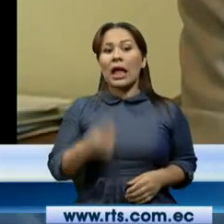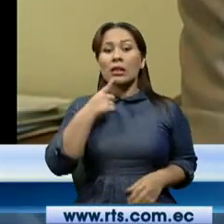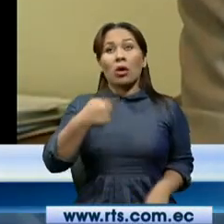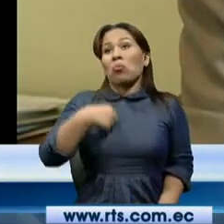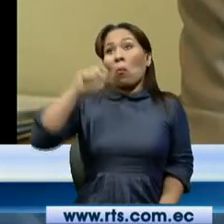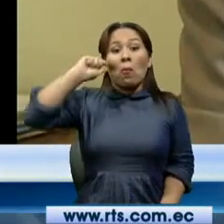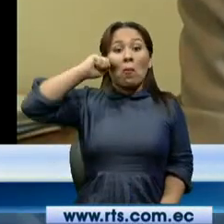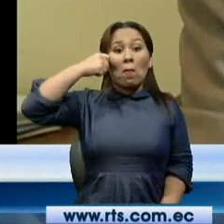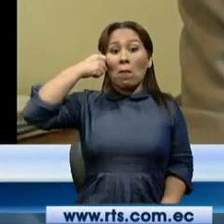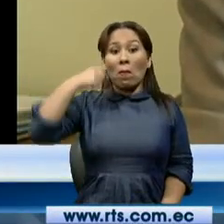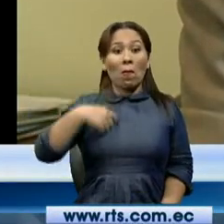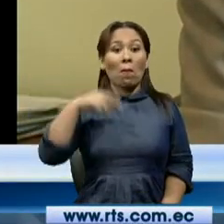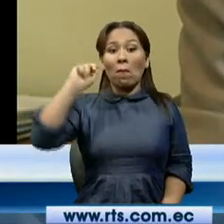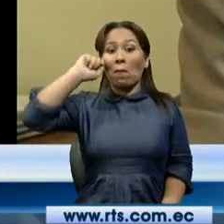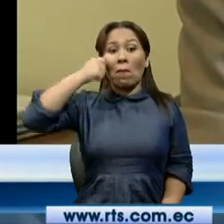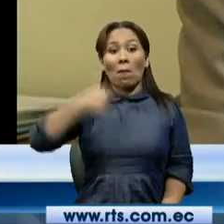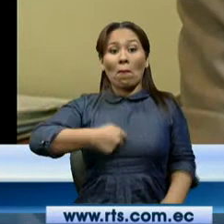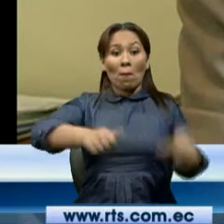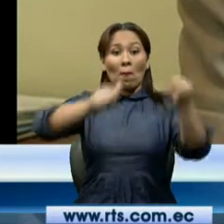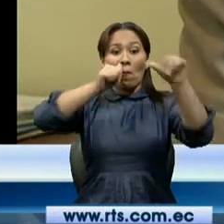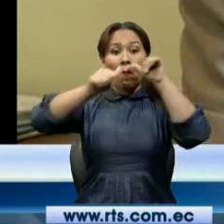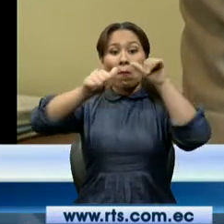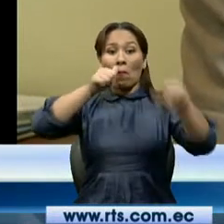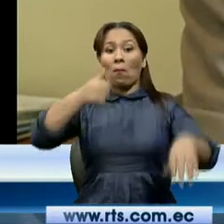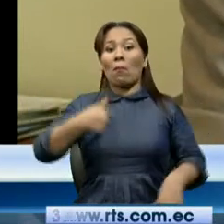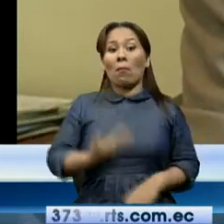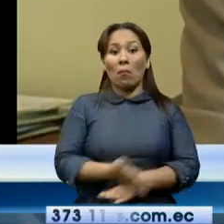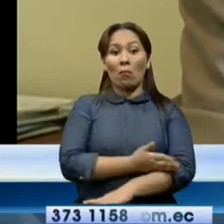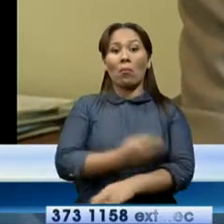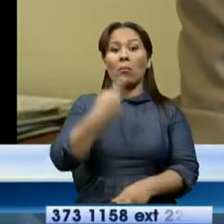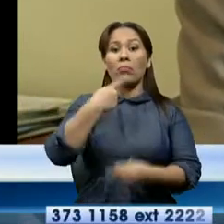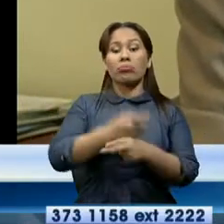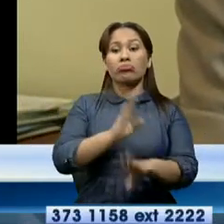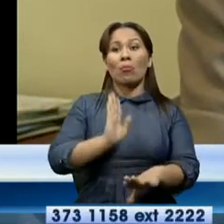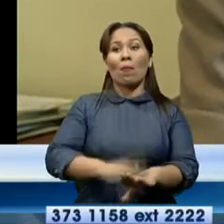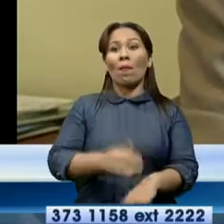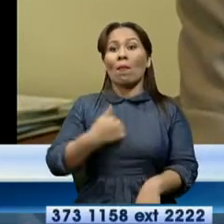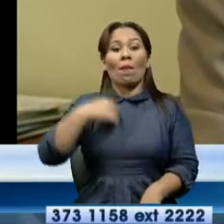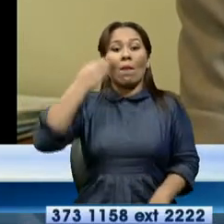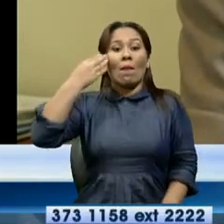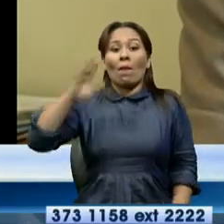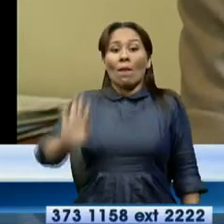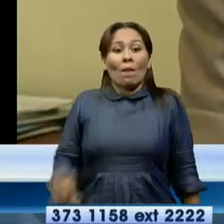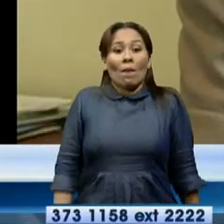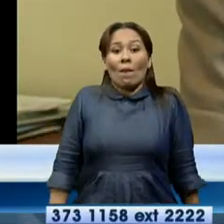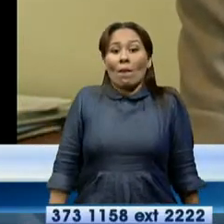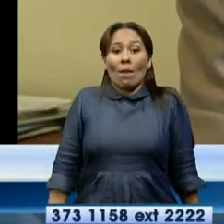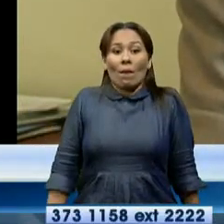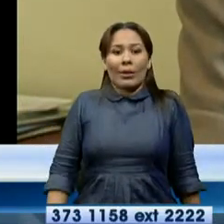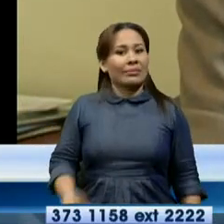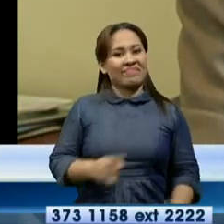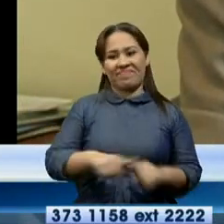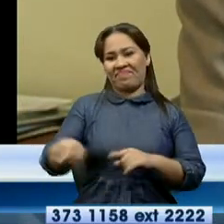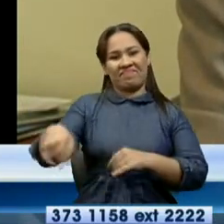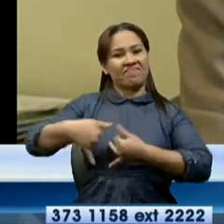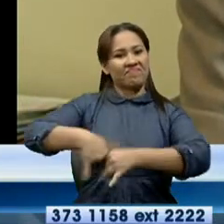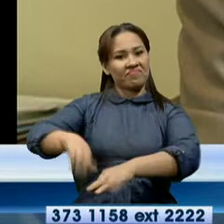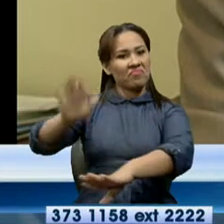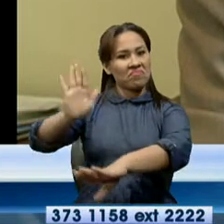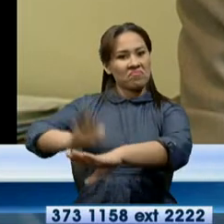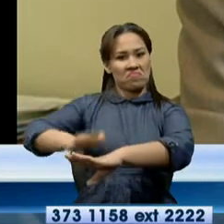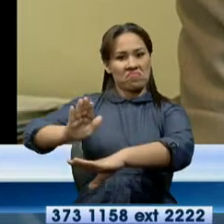acuerda, que estuvo bajo los efectos de alguna sustancia, pero no le va a eximir